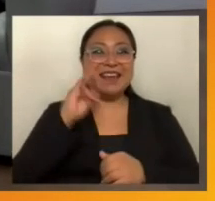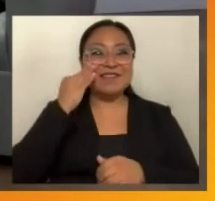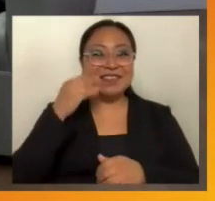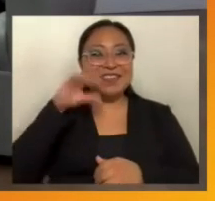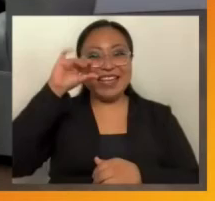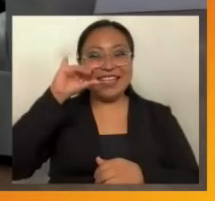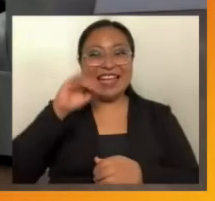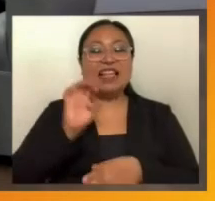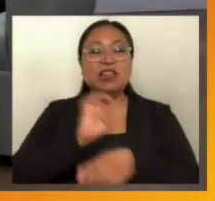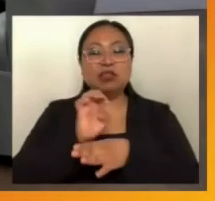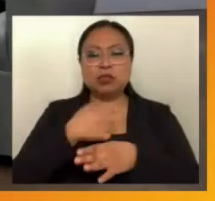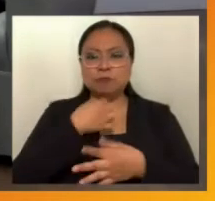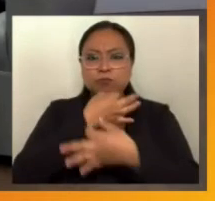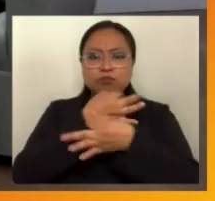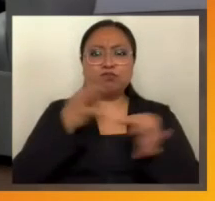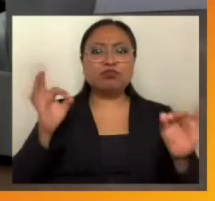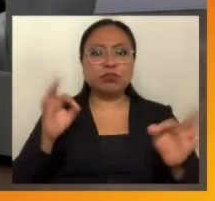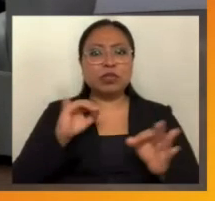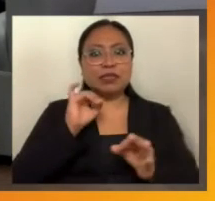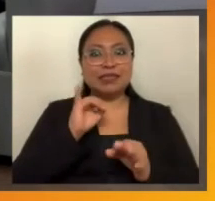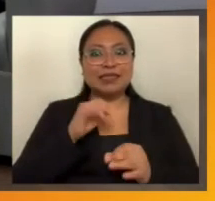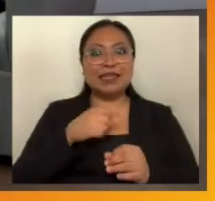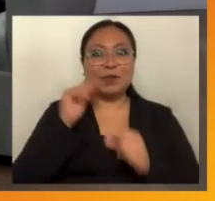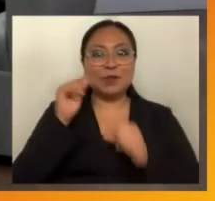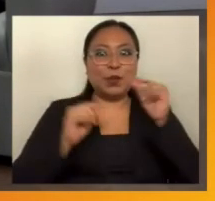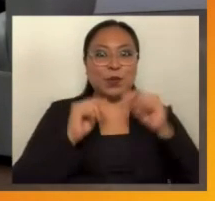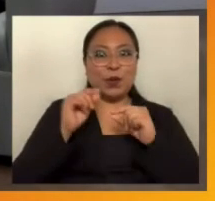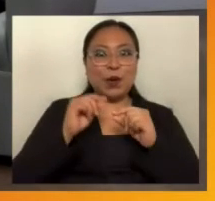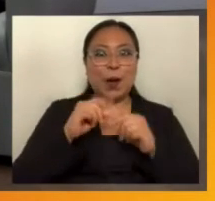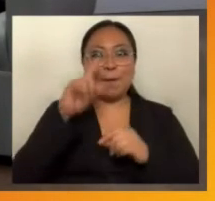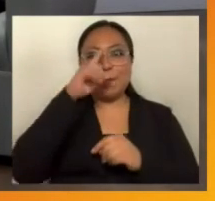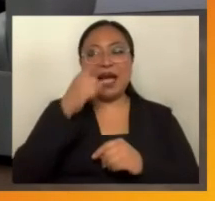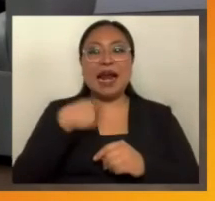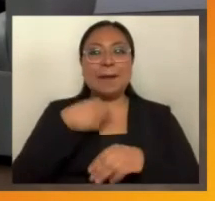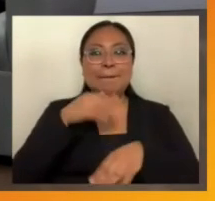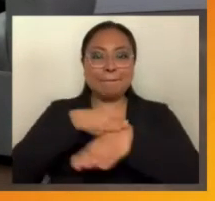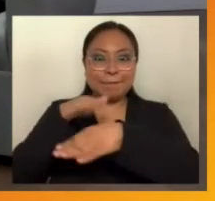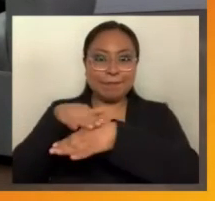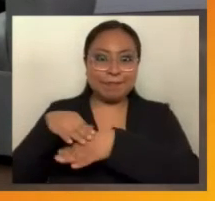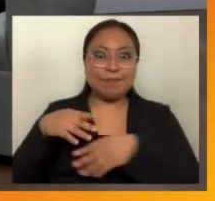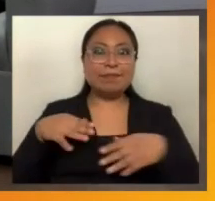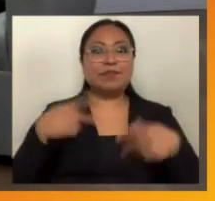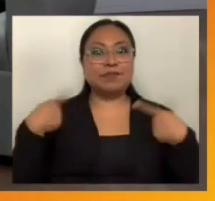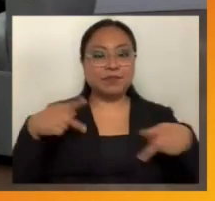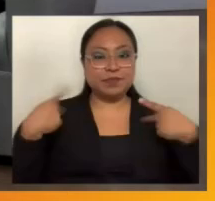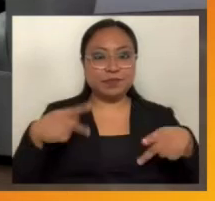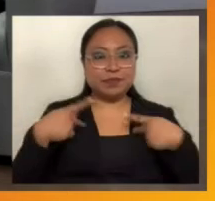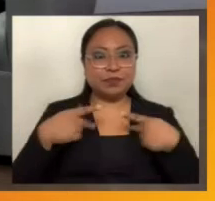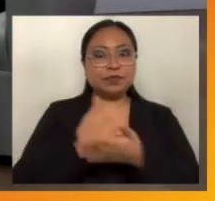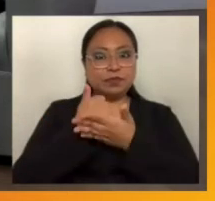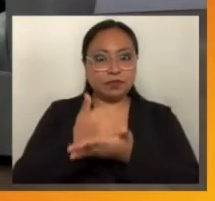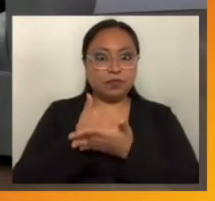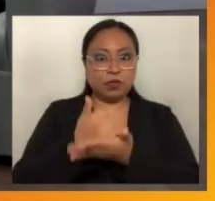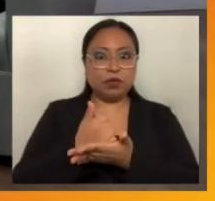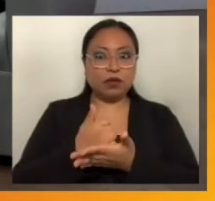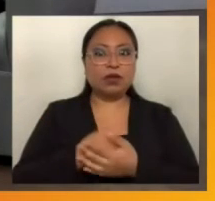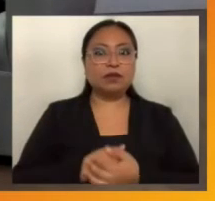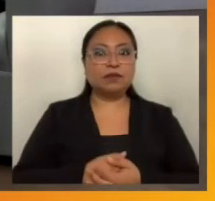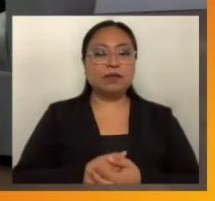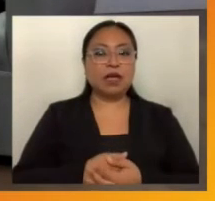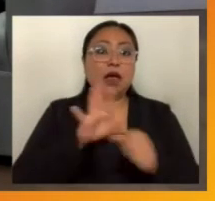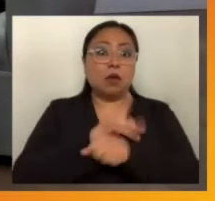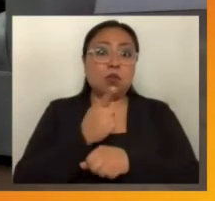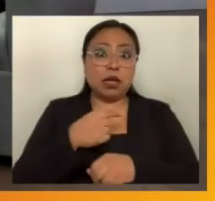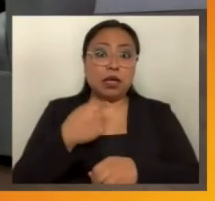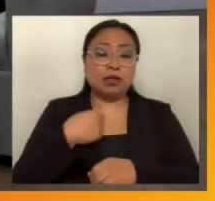bueno. Sí, es toda un influencer. Y nos gusta mucho, porque a pesar de una experiencia